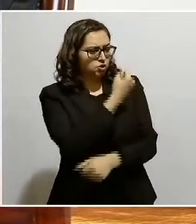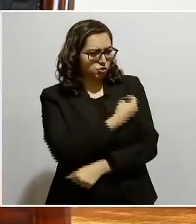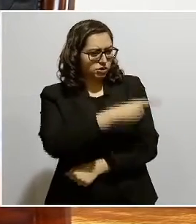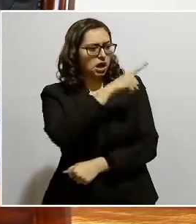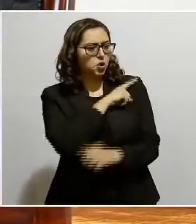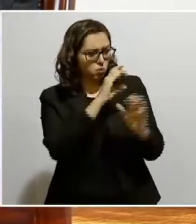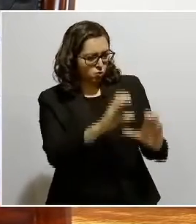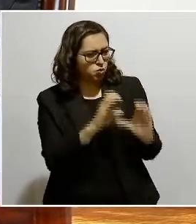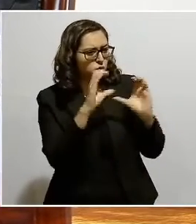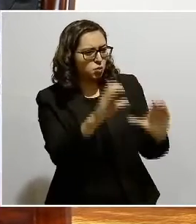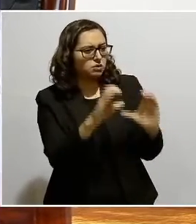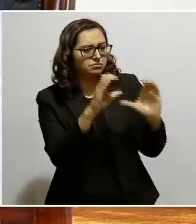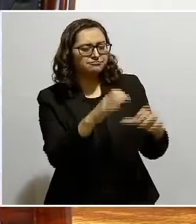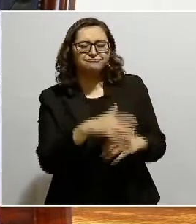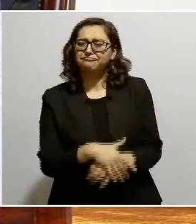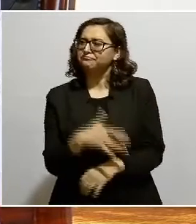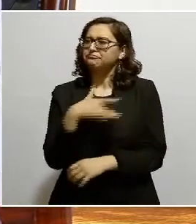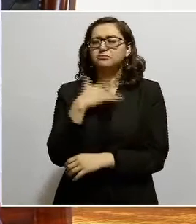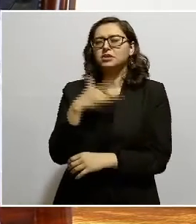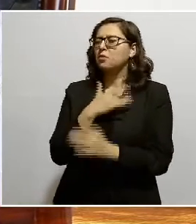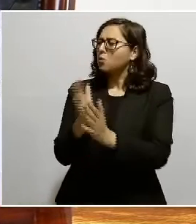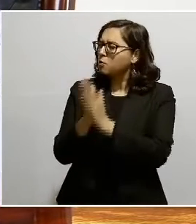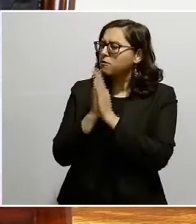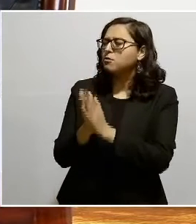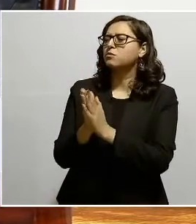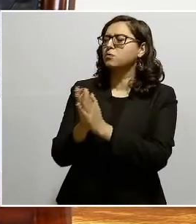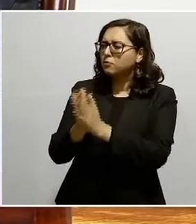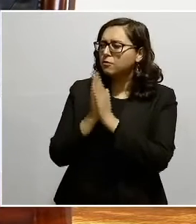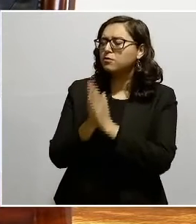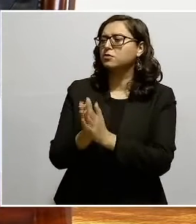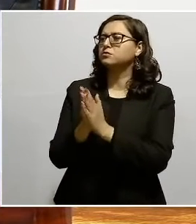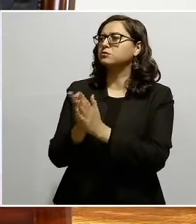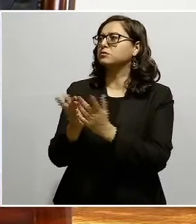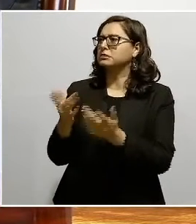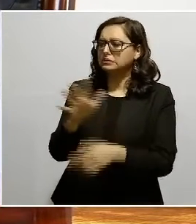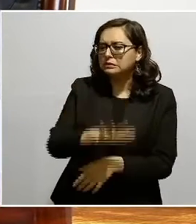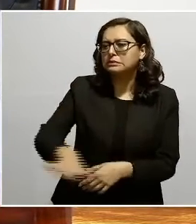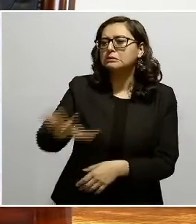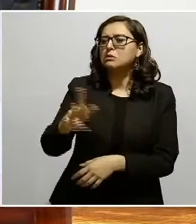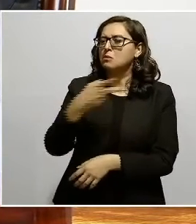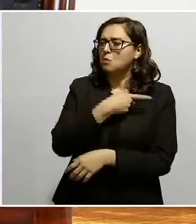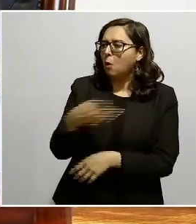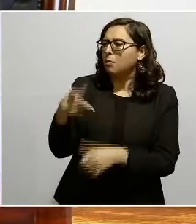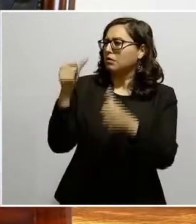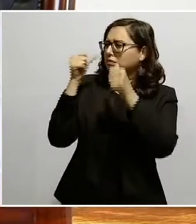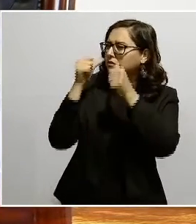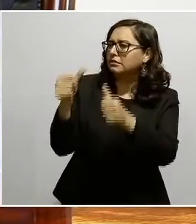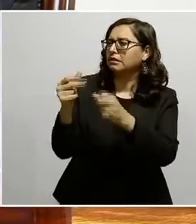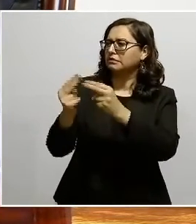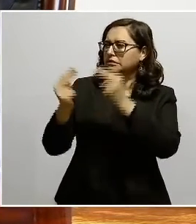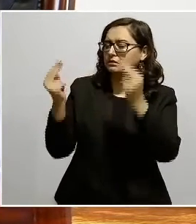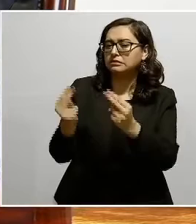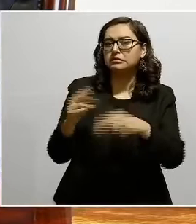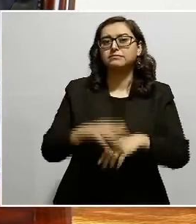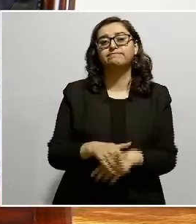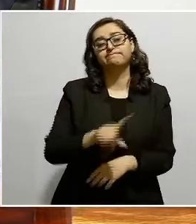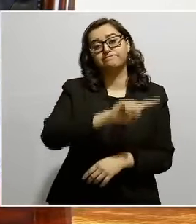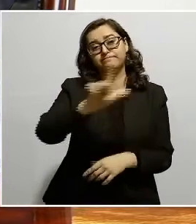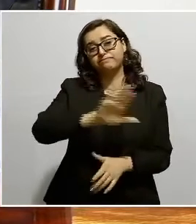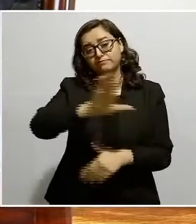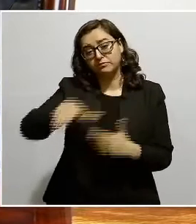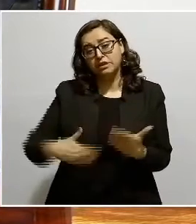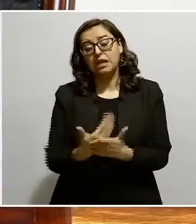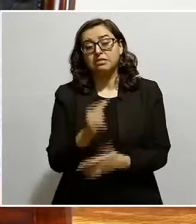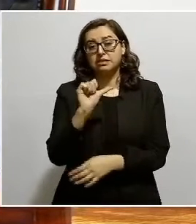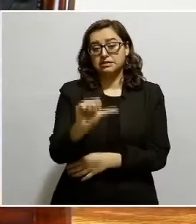él me insistió porque realmente tenía la preocupación por la gente pobre. Por la mañana del 16 de